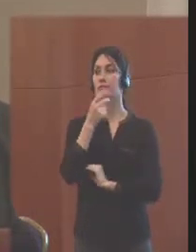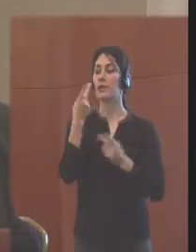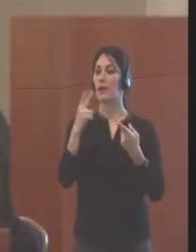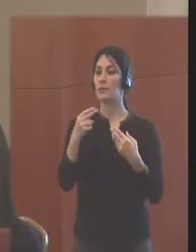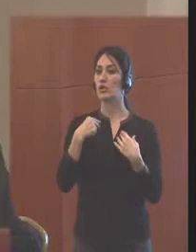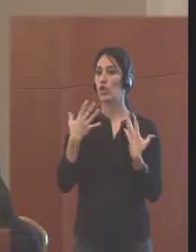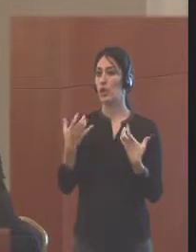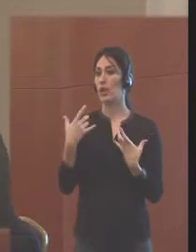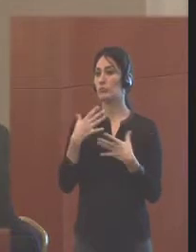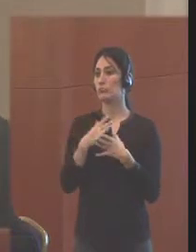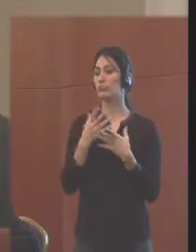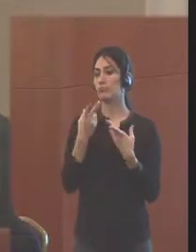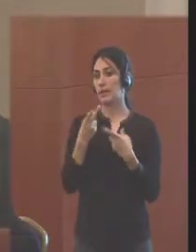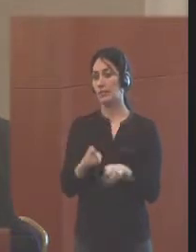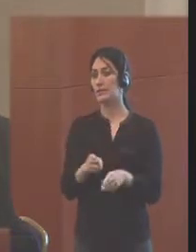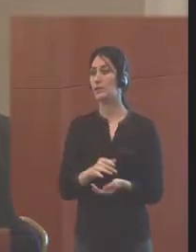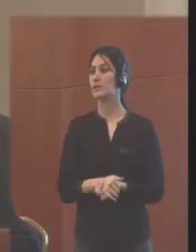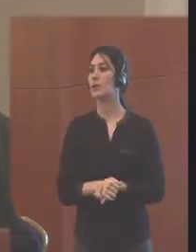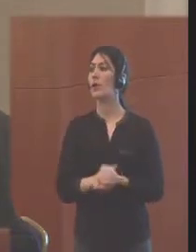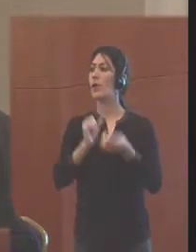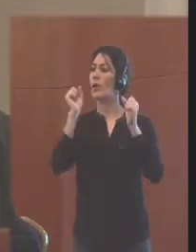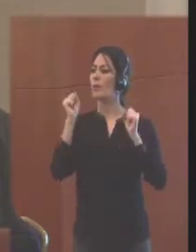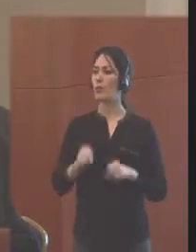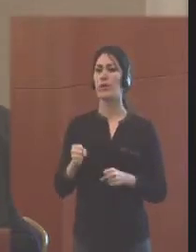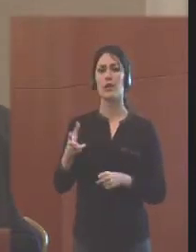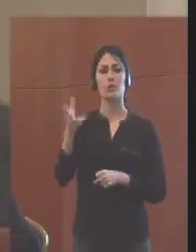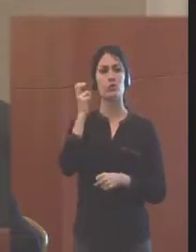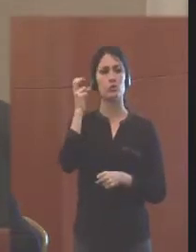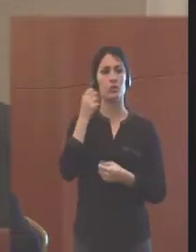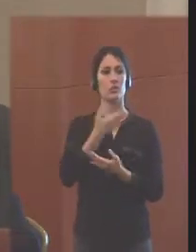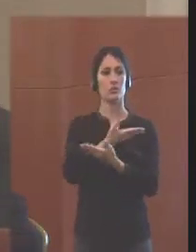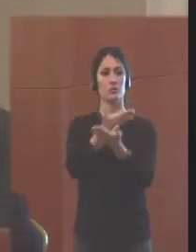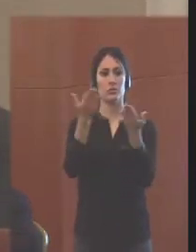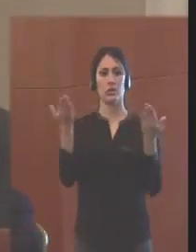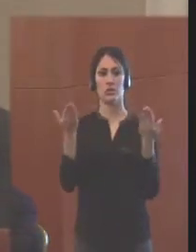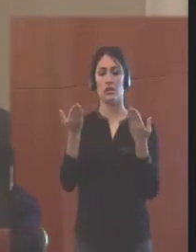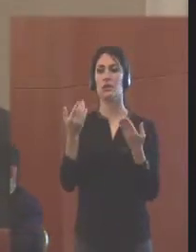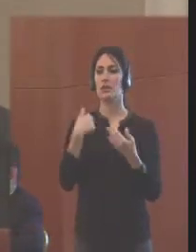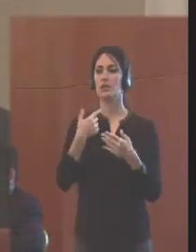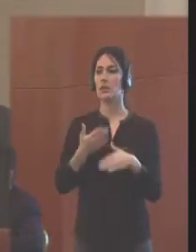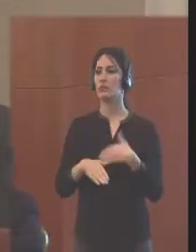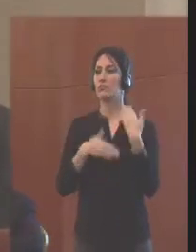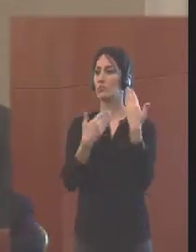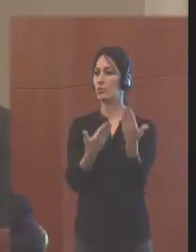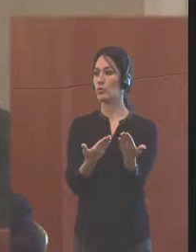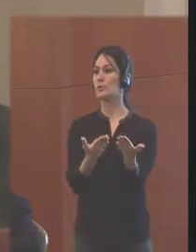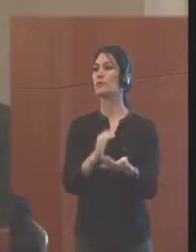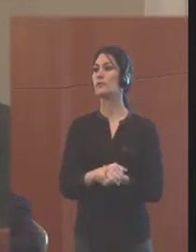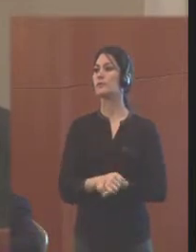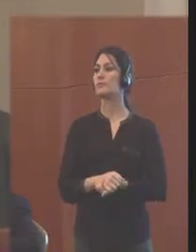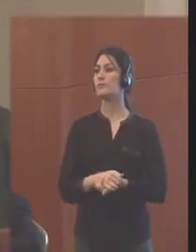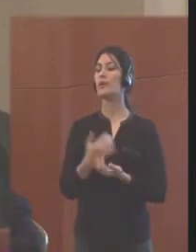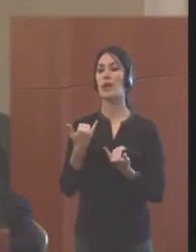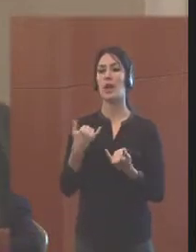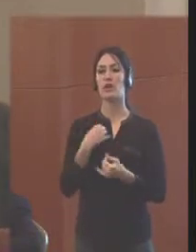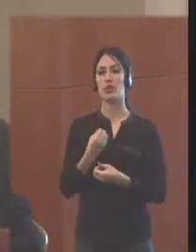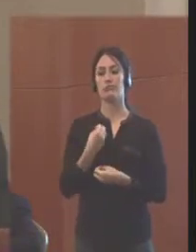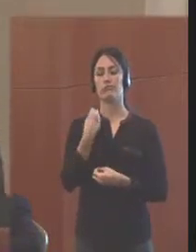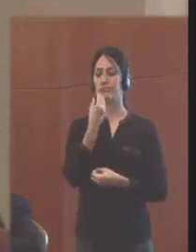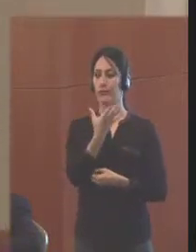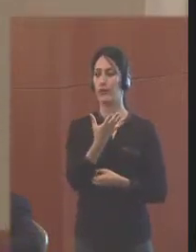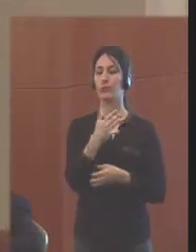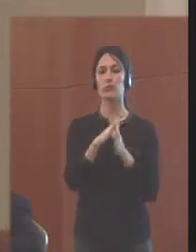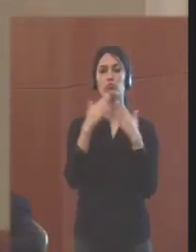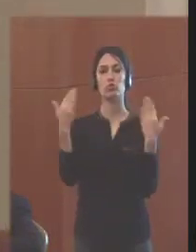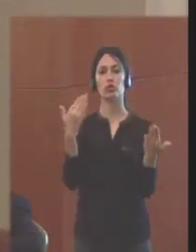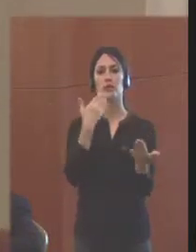nos gustaría después poderles escuchar a ustedes con esta propuesta que recién presenté.